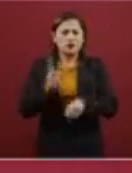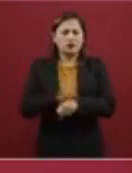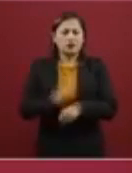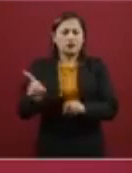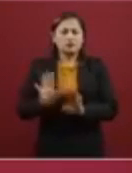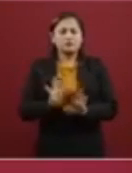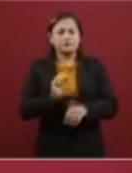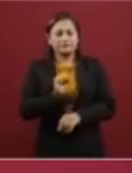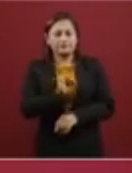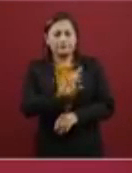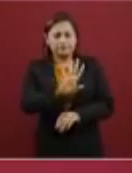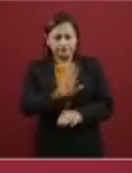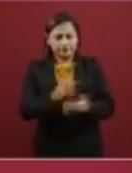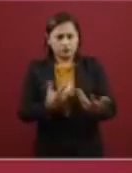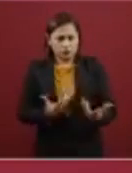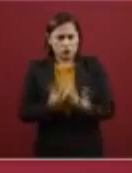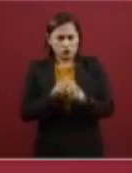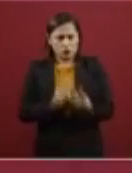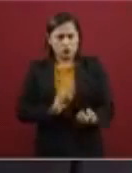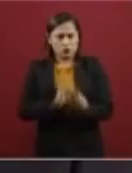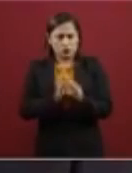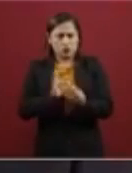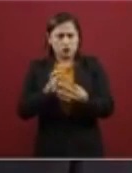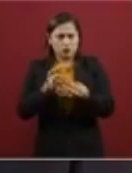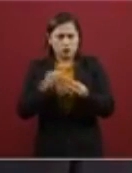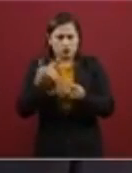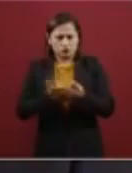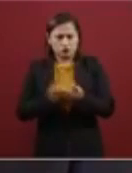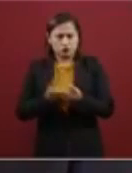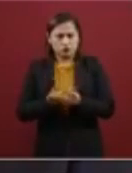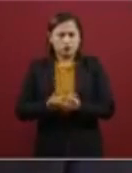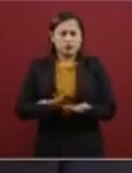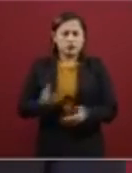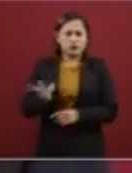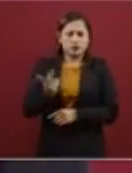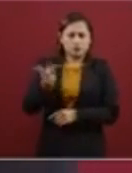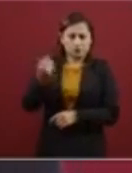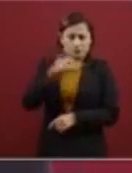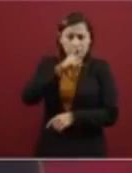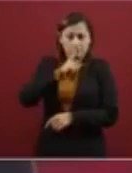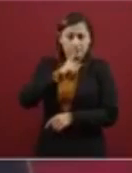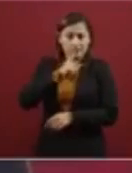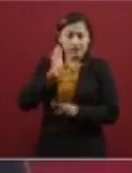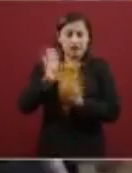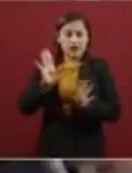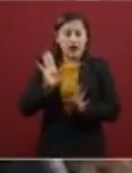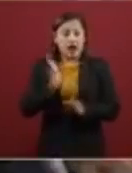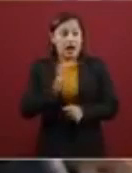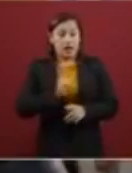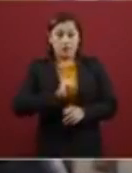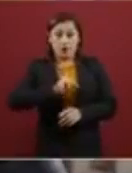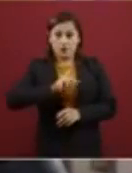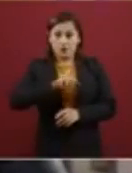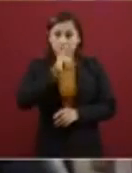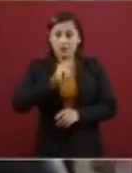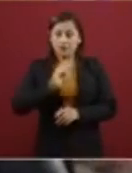te invito para que las revisemos. ¿Esas no son ciertas? Las cifras de Las de nosotros no son ciertas. No, le pregunto que